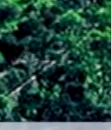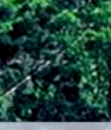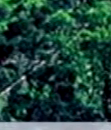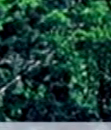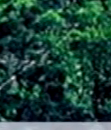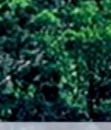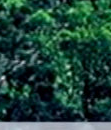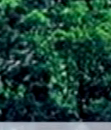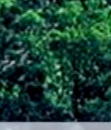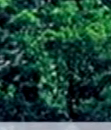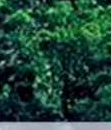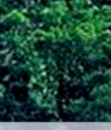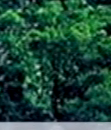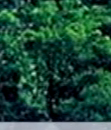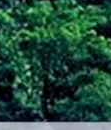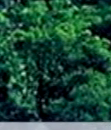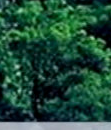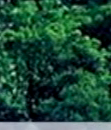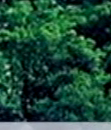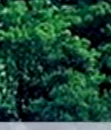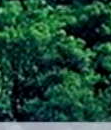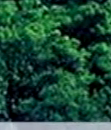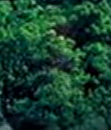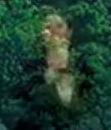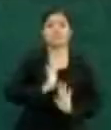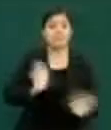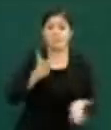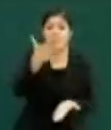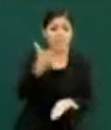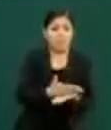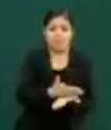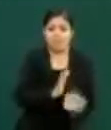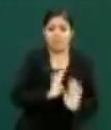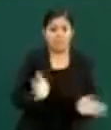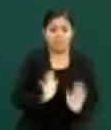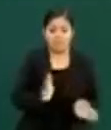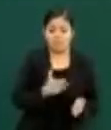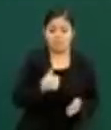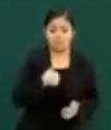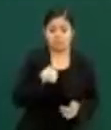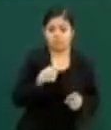público. Eso ya se terminó. Vamos